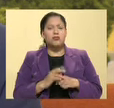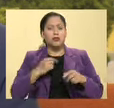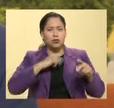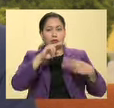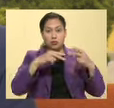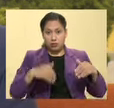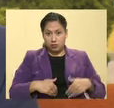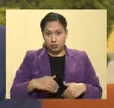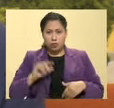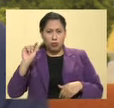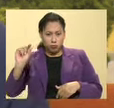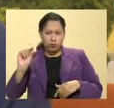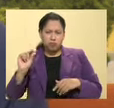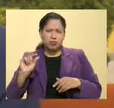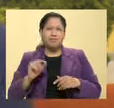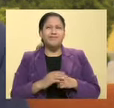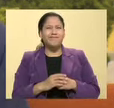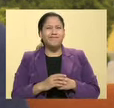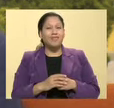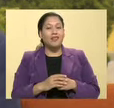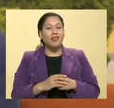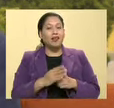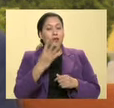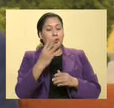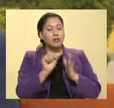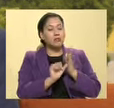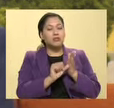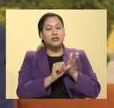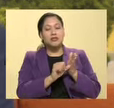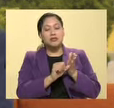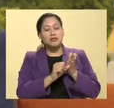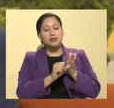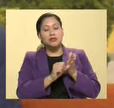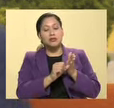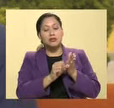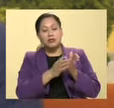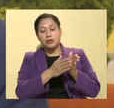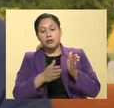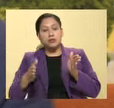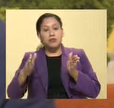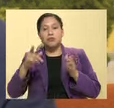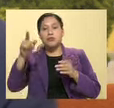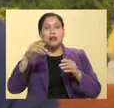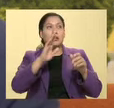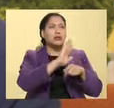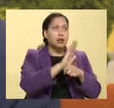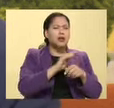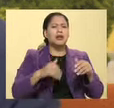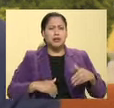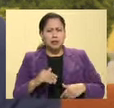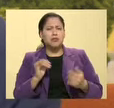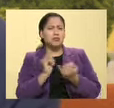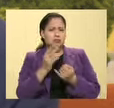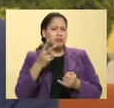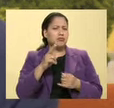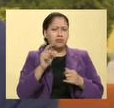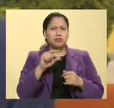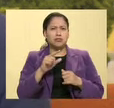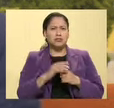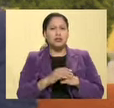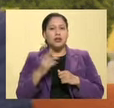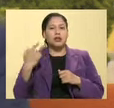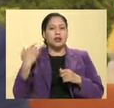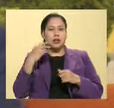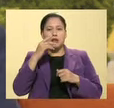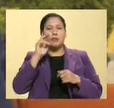¿Menos que al cine? Fíjate que de 4 meses para acá, yo me he hecho un Quien Vive entre el cine y el teatro. Ah, muy bien. Acabo de ver